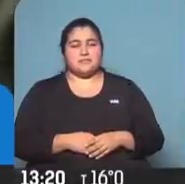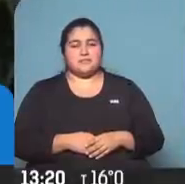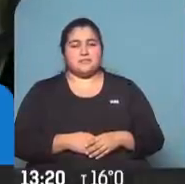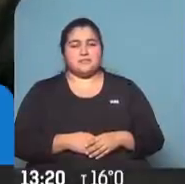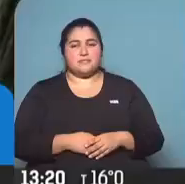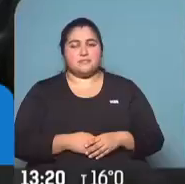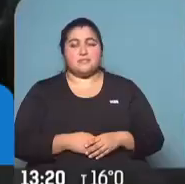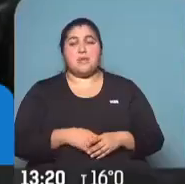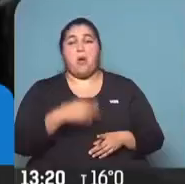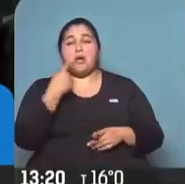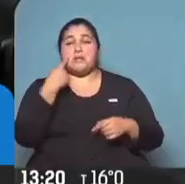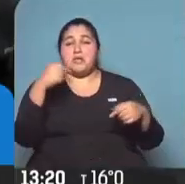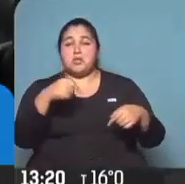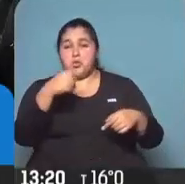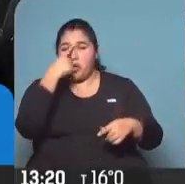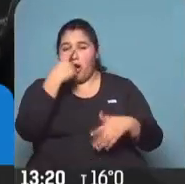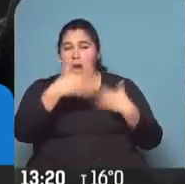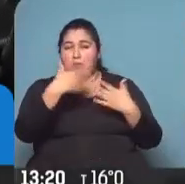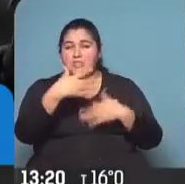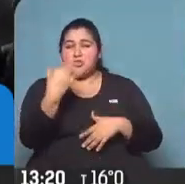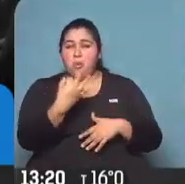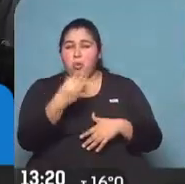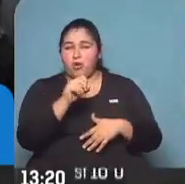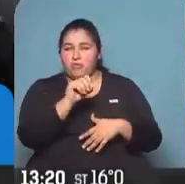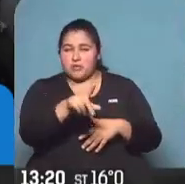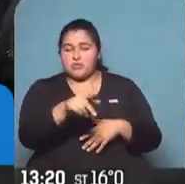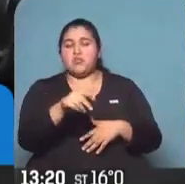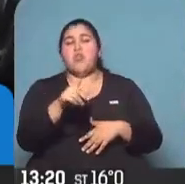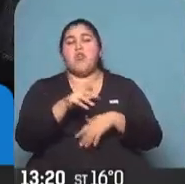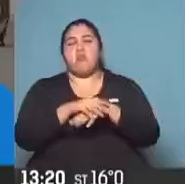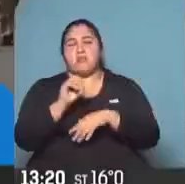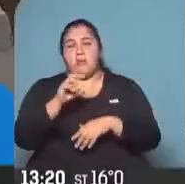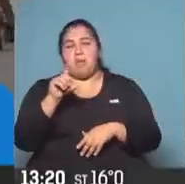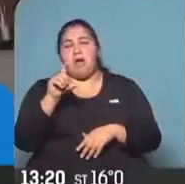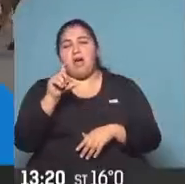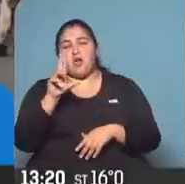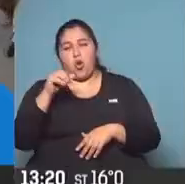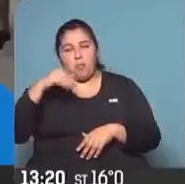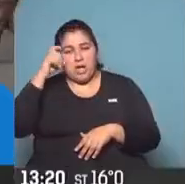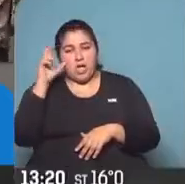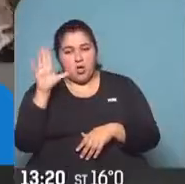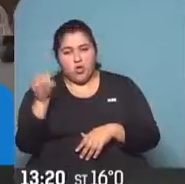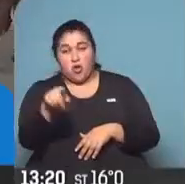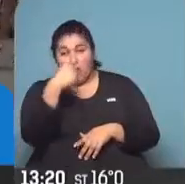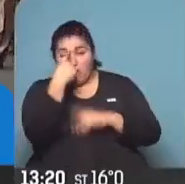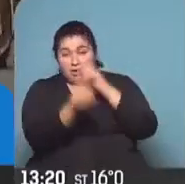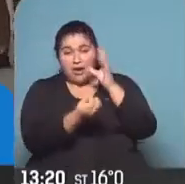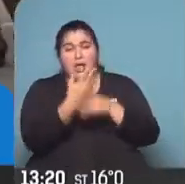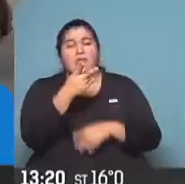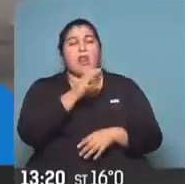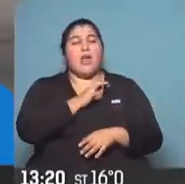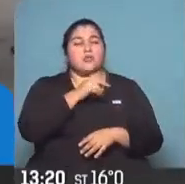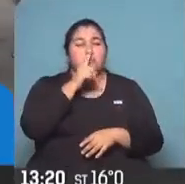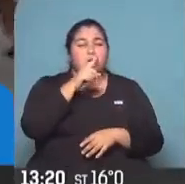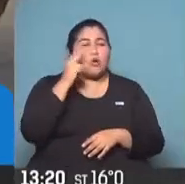el instituto de capacitación especializada clamó juan adolfo romero fue creado en el año